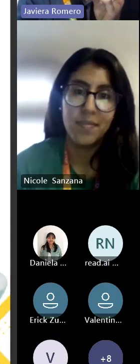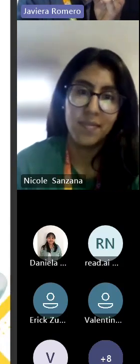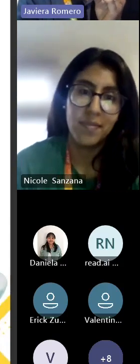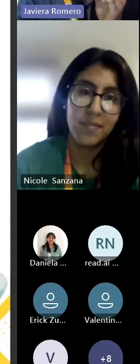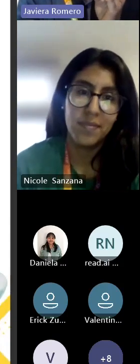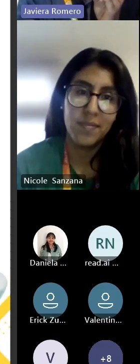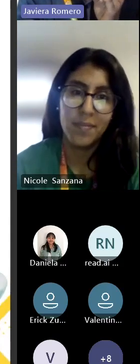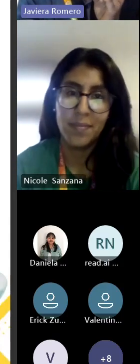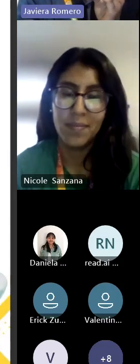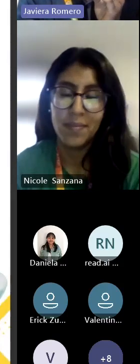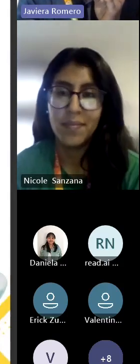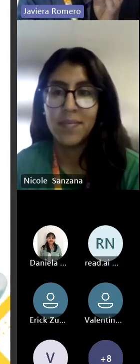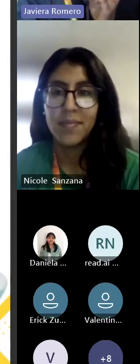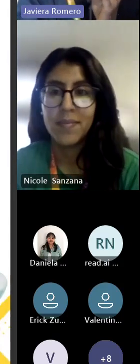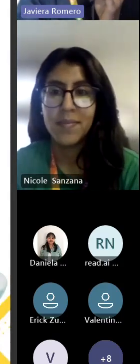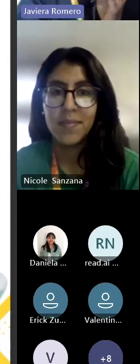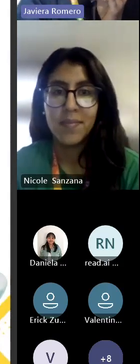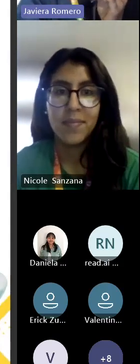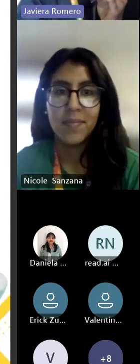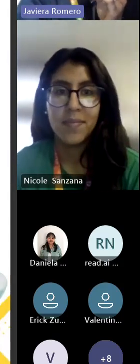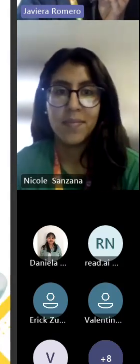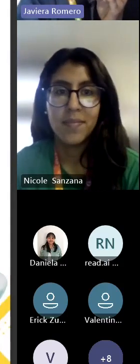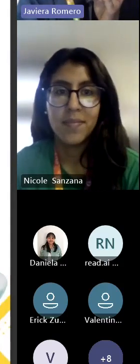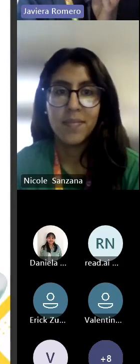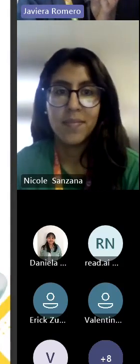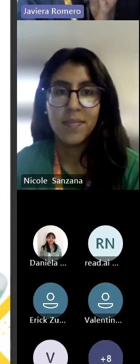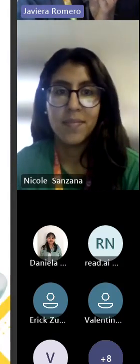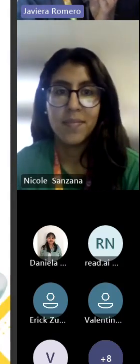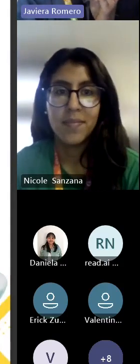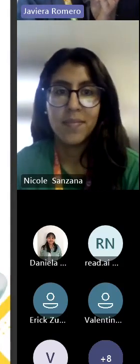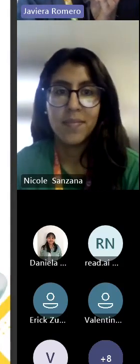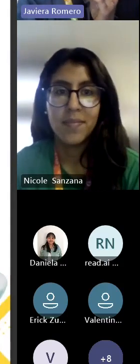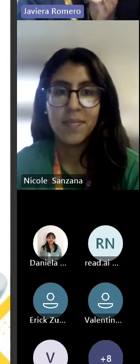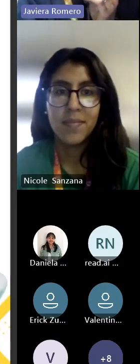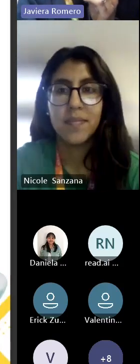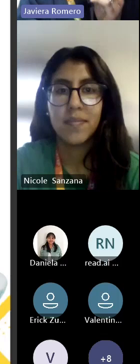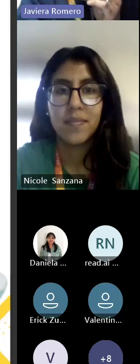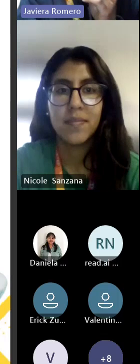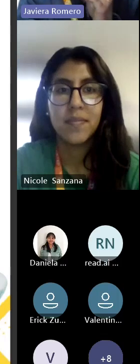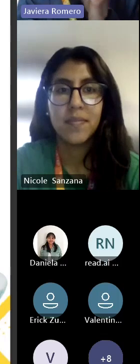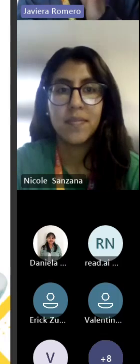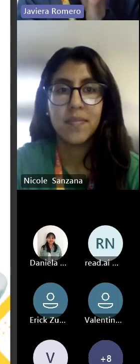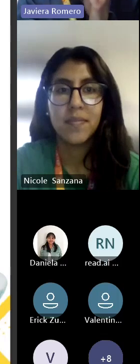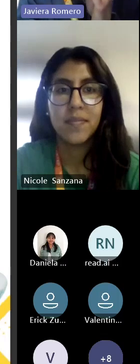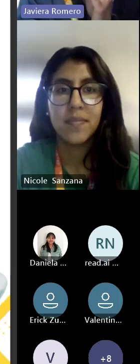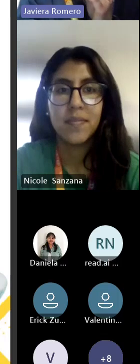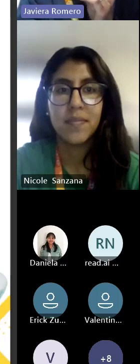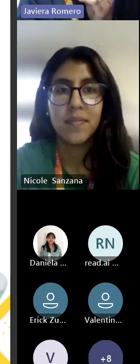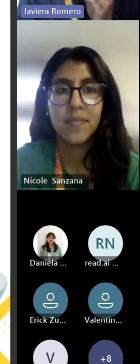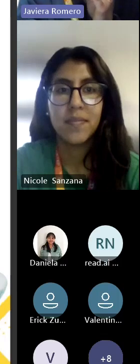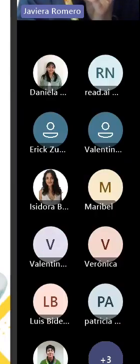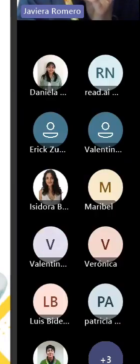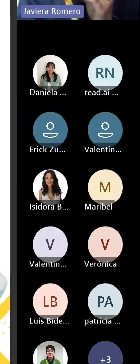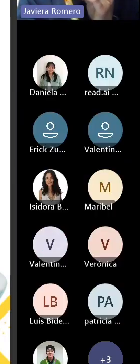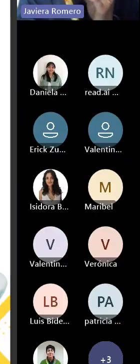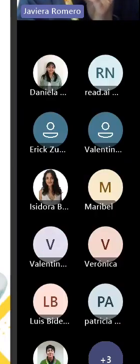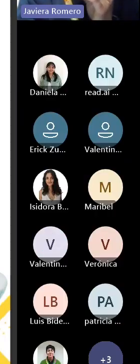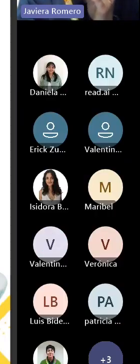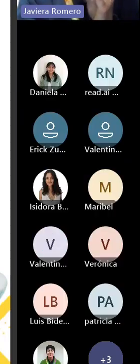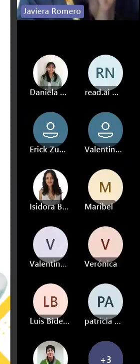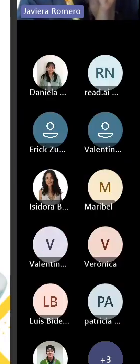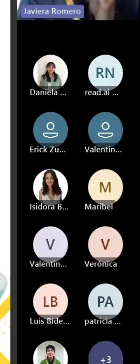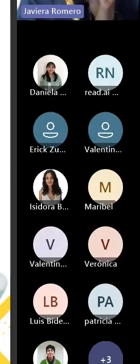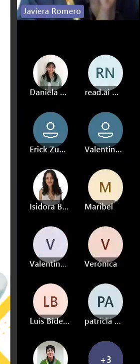de problemas y las habilidades sociales son súper importantes para un sano desarrollo psicosocial y actúan como factores protectores.